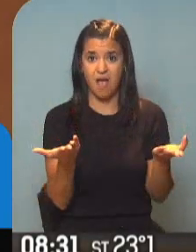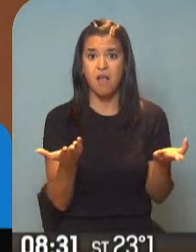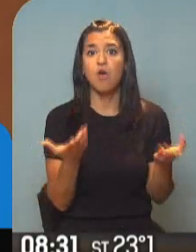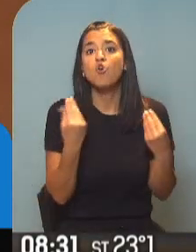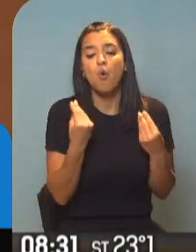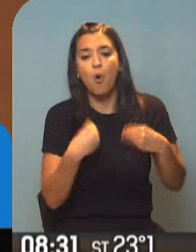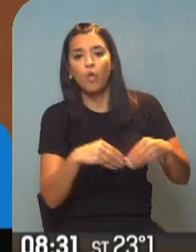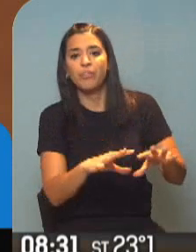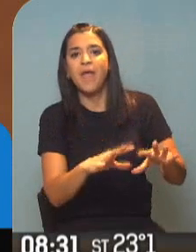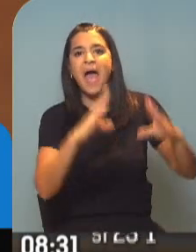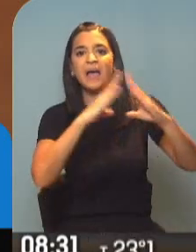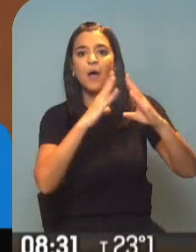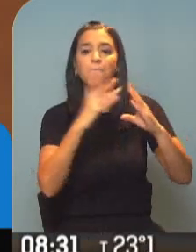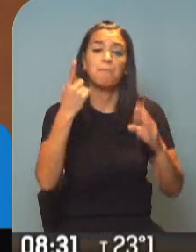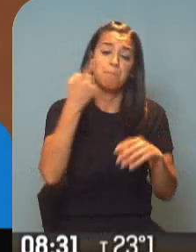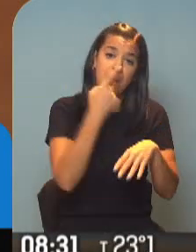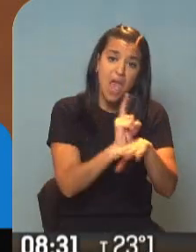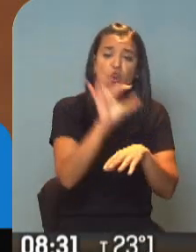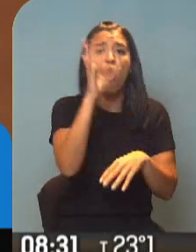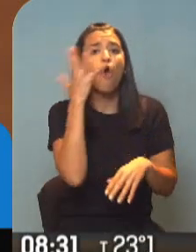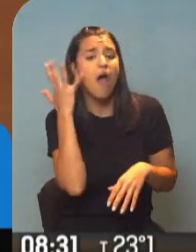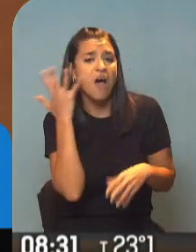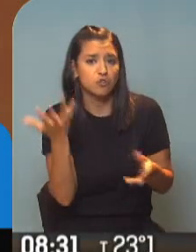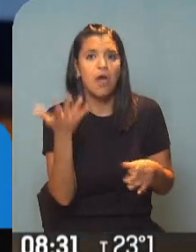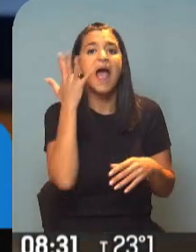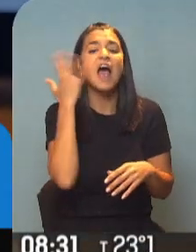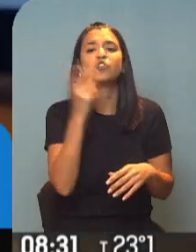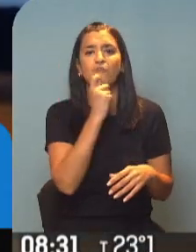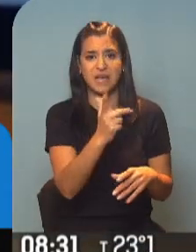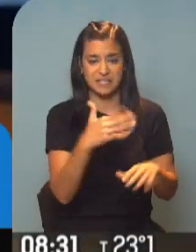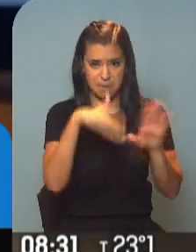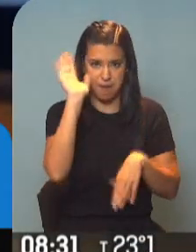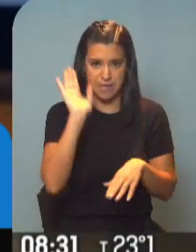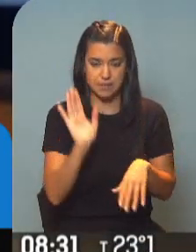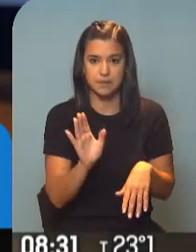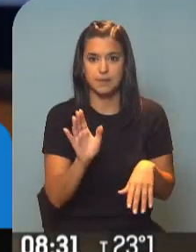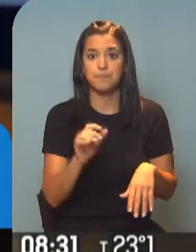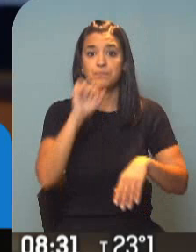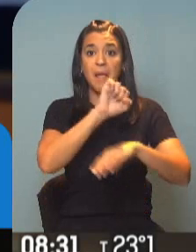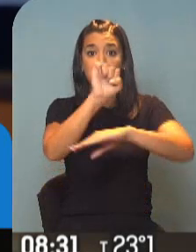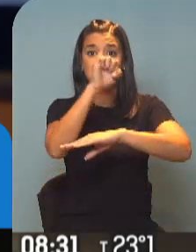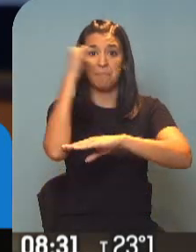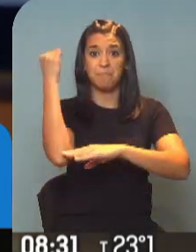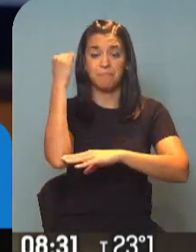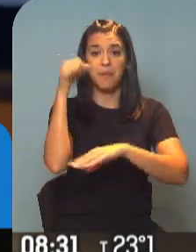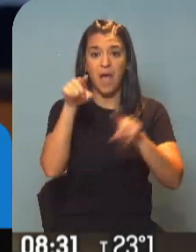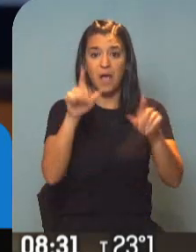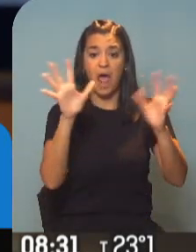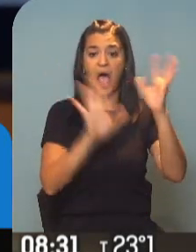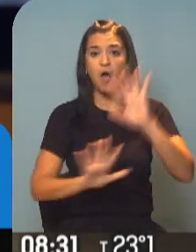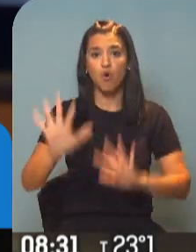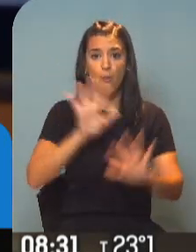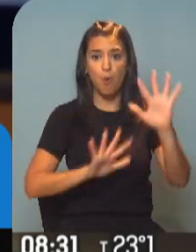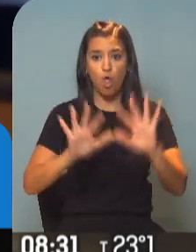dejamos el hogar para un perro o para un gato vamos a ayudar porque más fácil si abrimos el placard si es lo que hago acomodamos